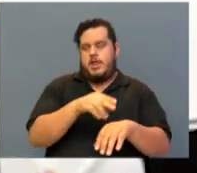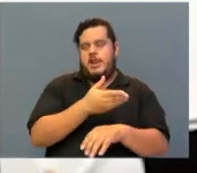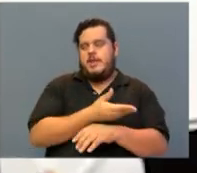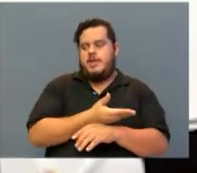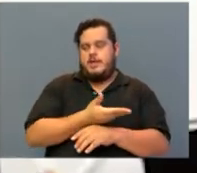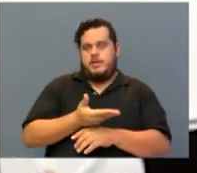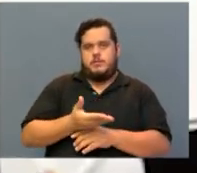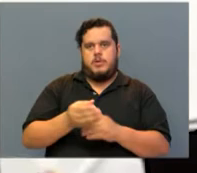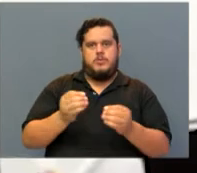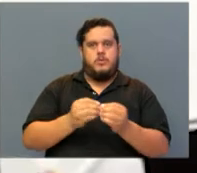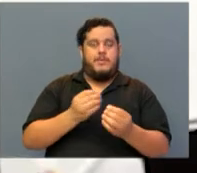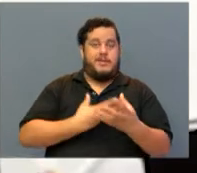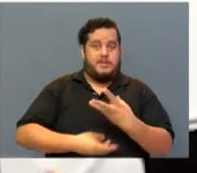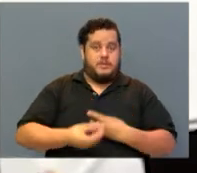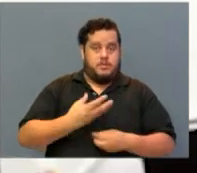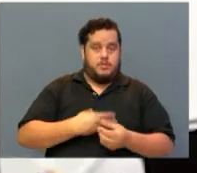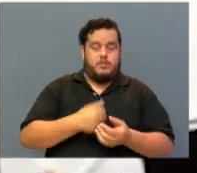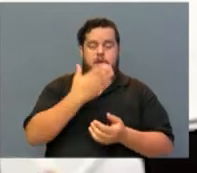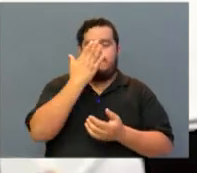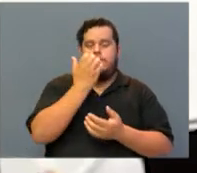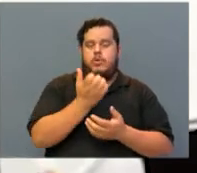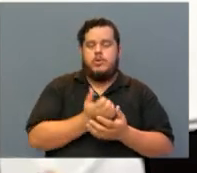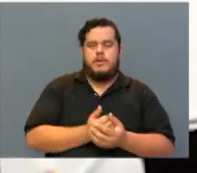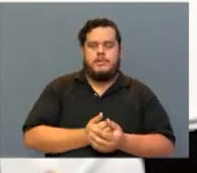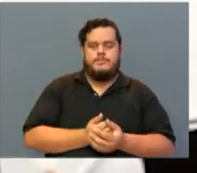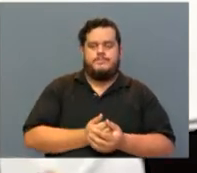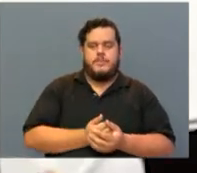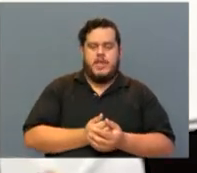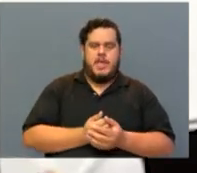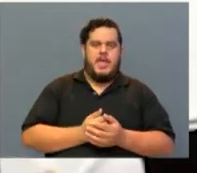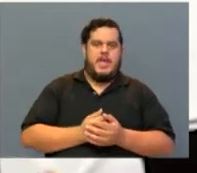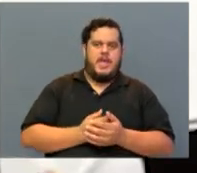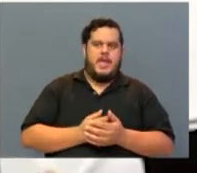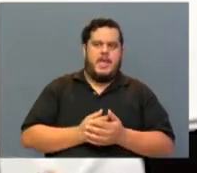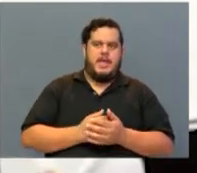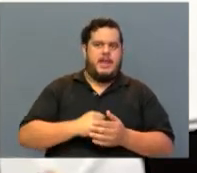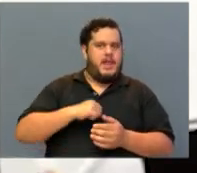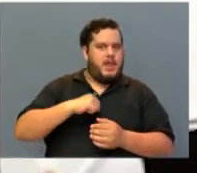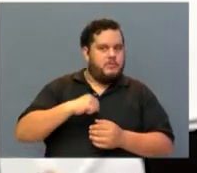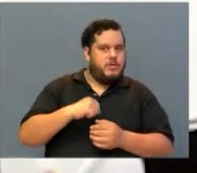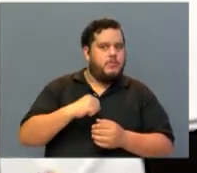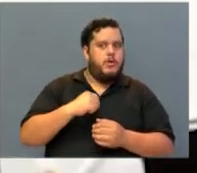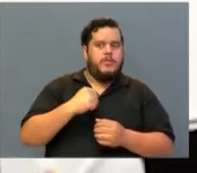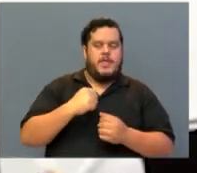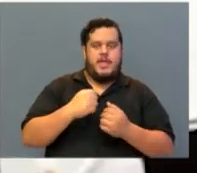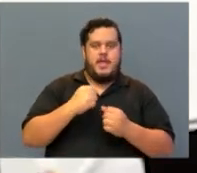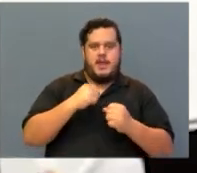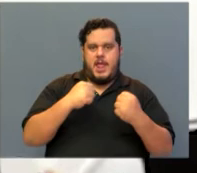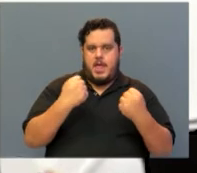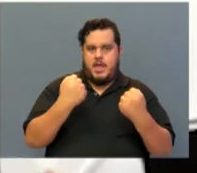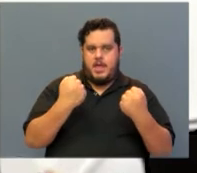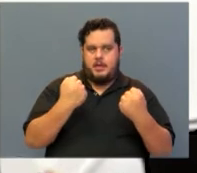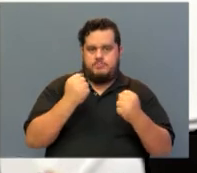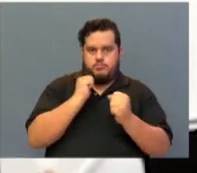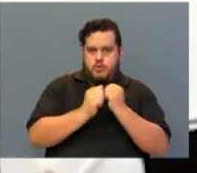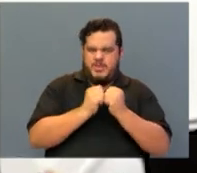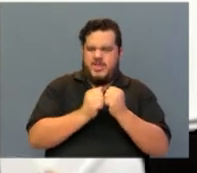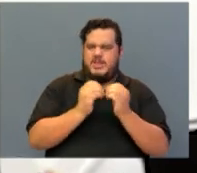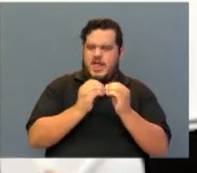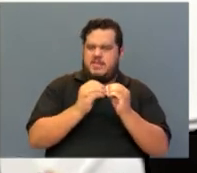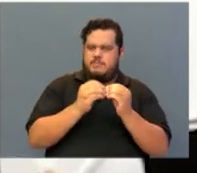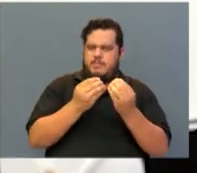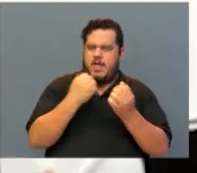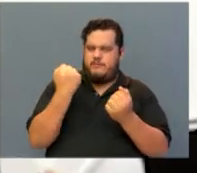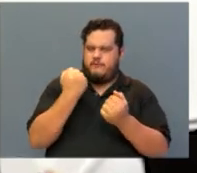más se sufre, porque el ritmo de competencia es bastante intenso, y es cuando a uno como